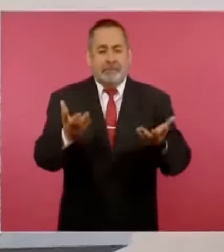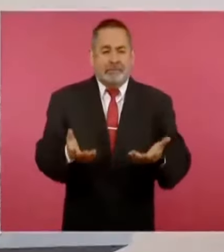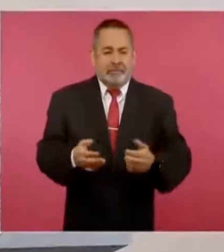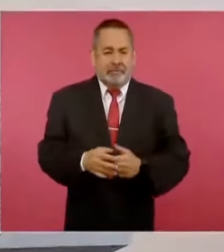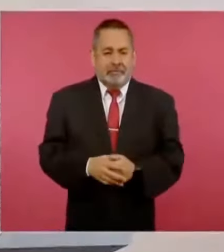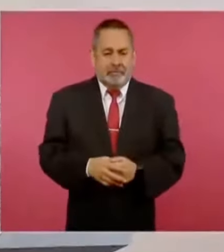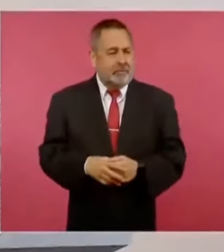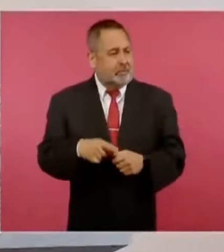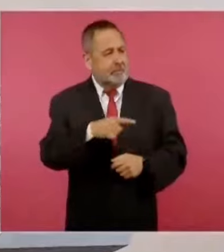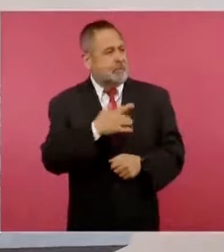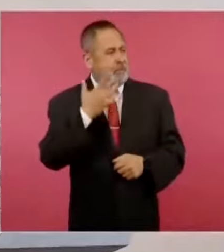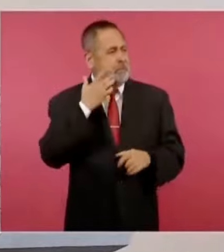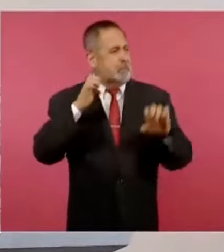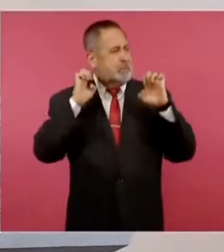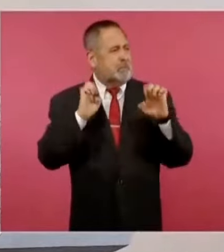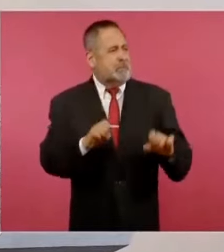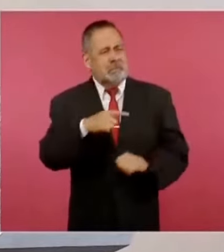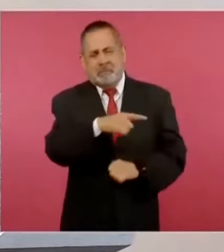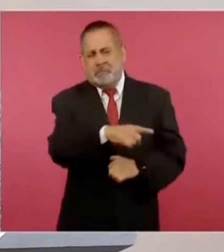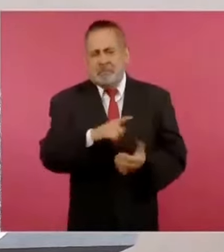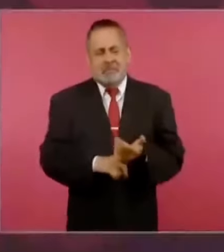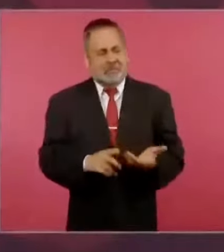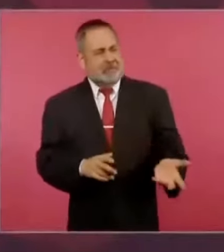Los lujos.